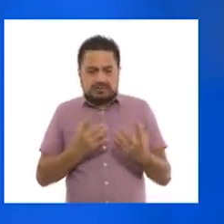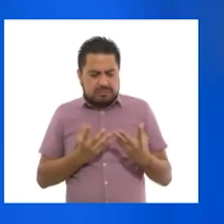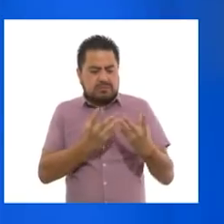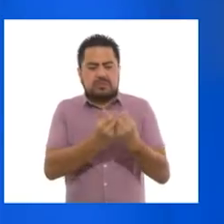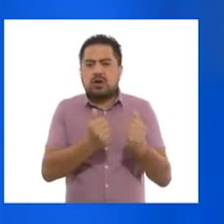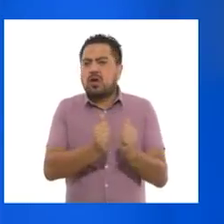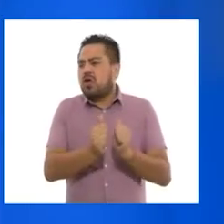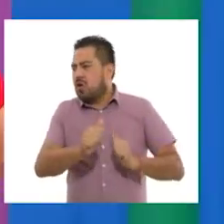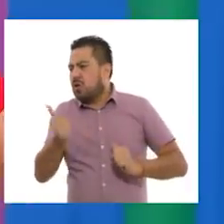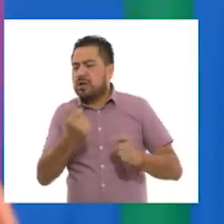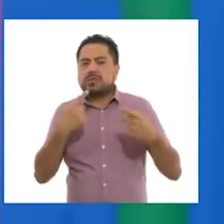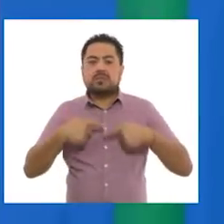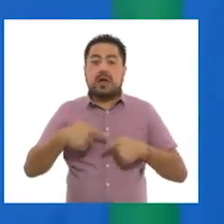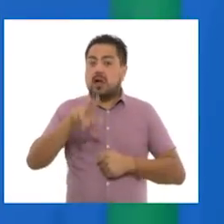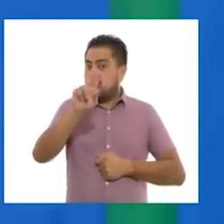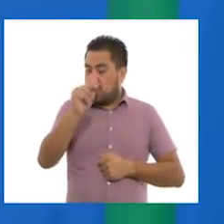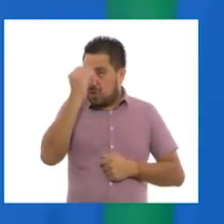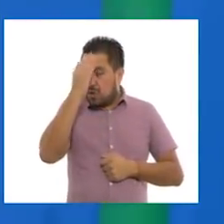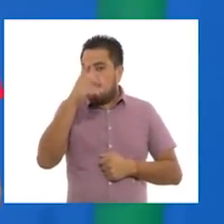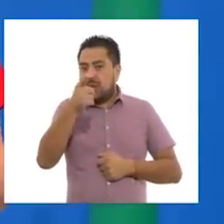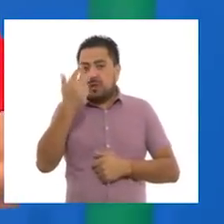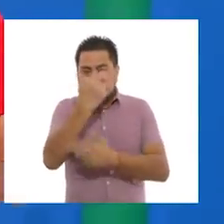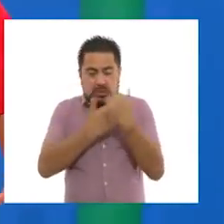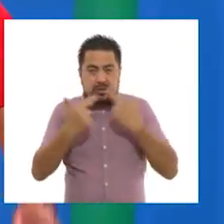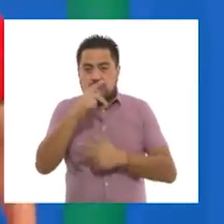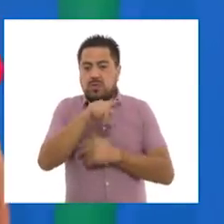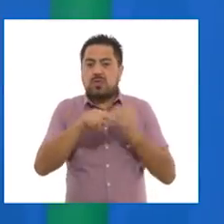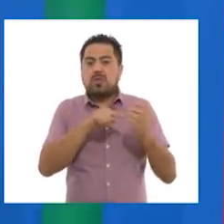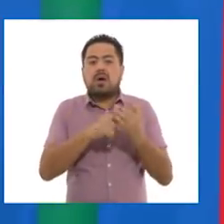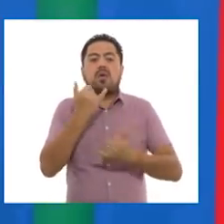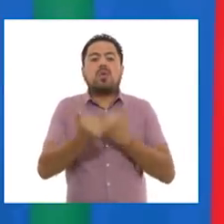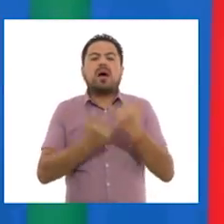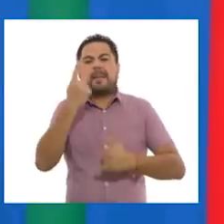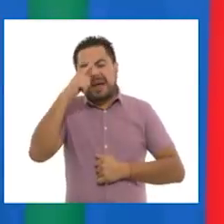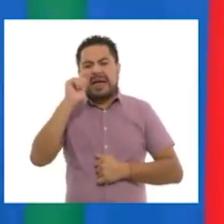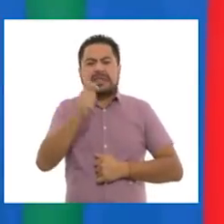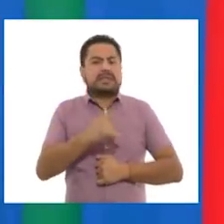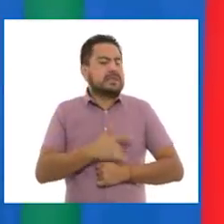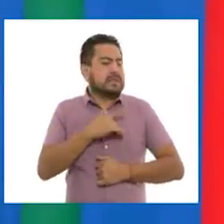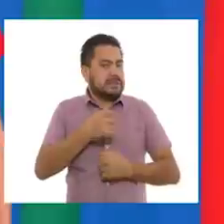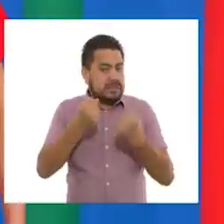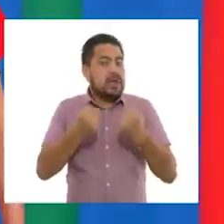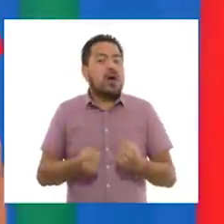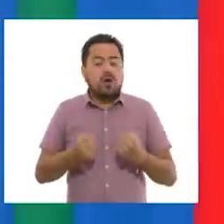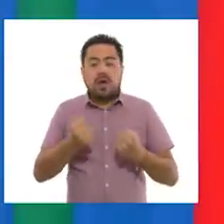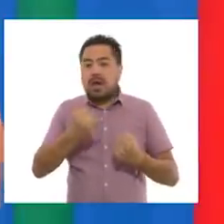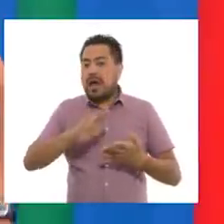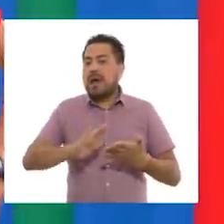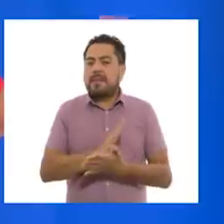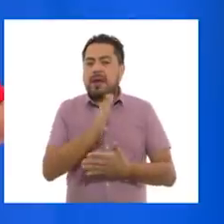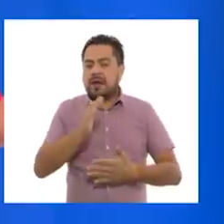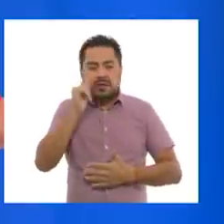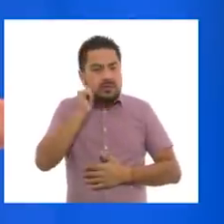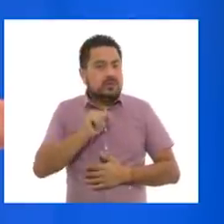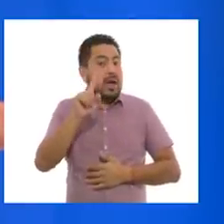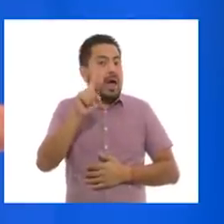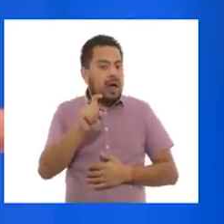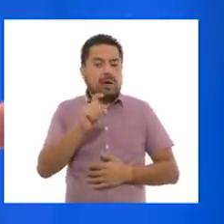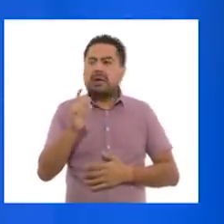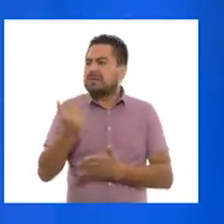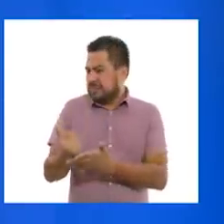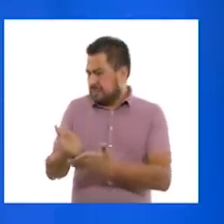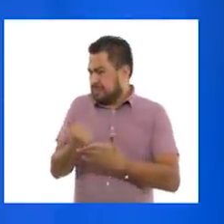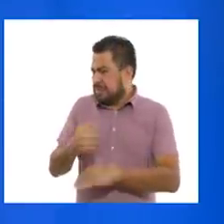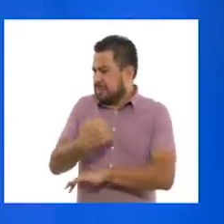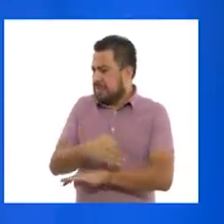con otras personas. Pero no olvides revisar el área de juego para que sea segura y tener agua simple. ¿Me ayudas mientras?